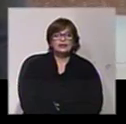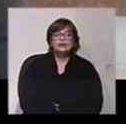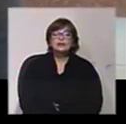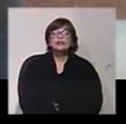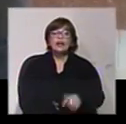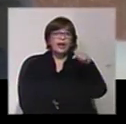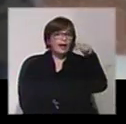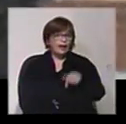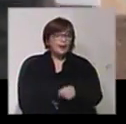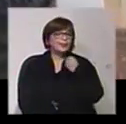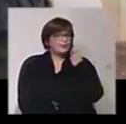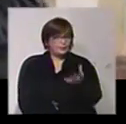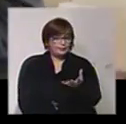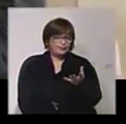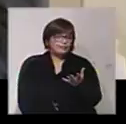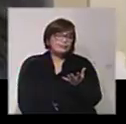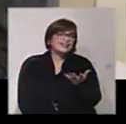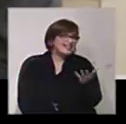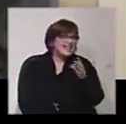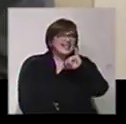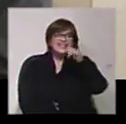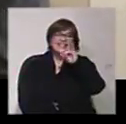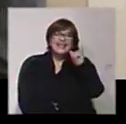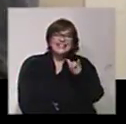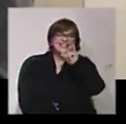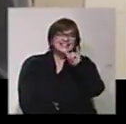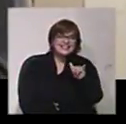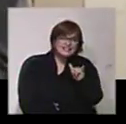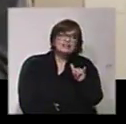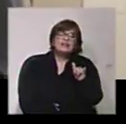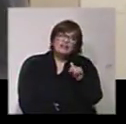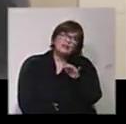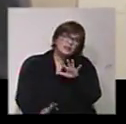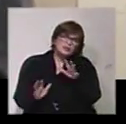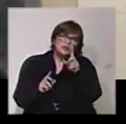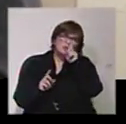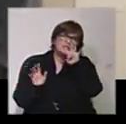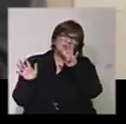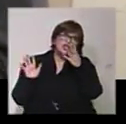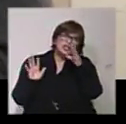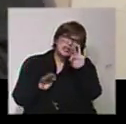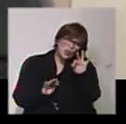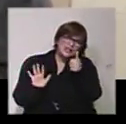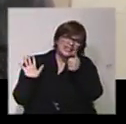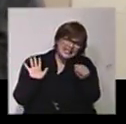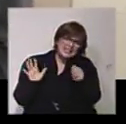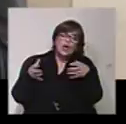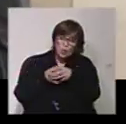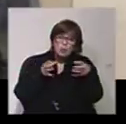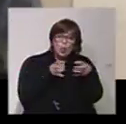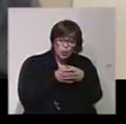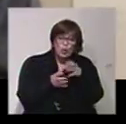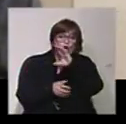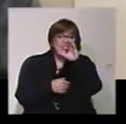Acá lo que sucedió es que el jazz aparece, bueno, 50, 60, Hot Lovers, Chicago